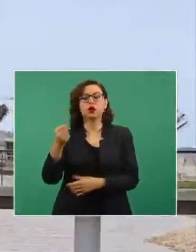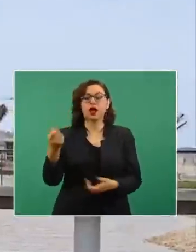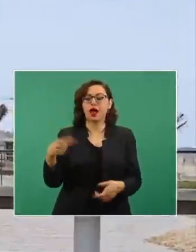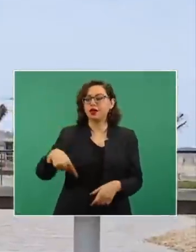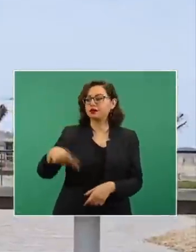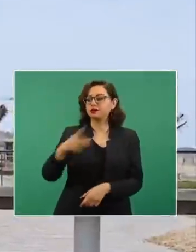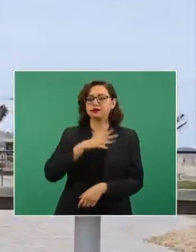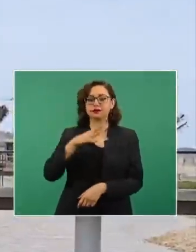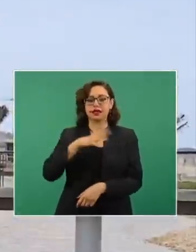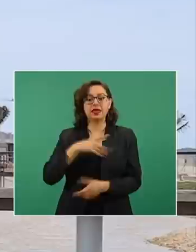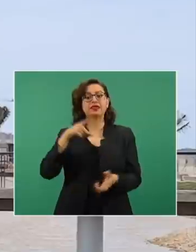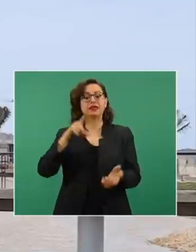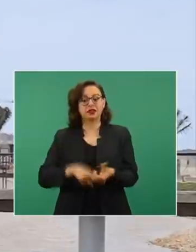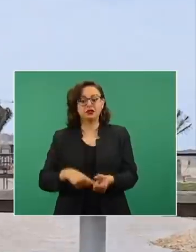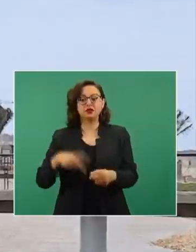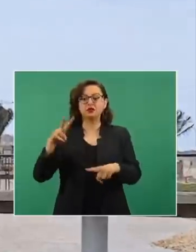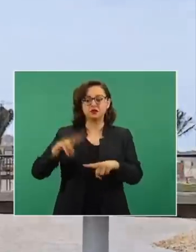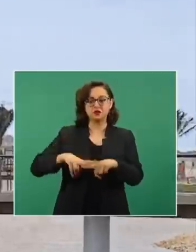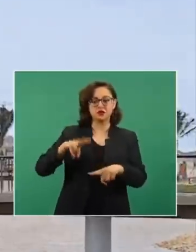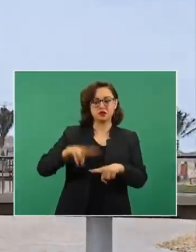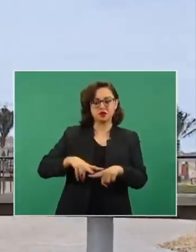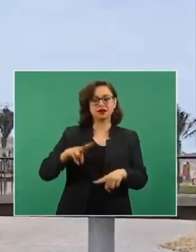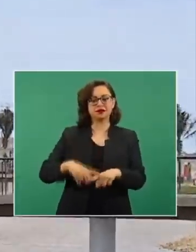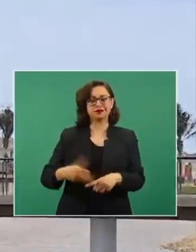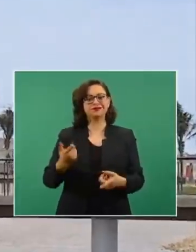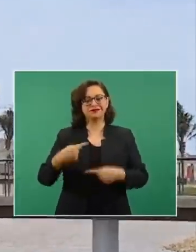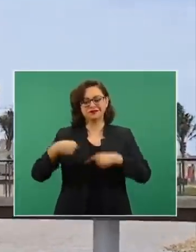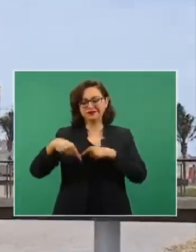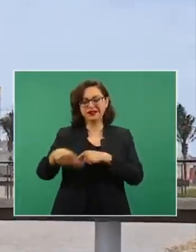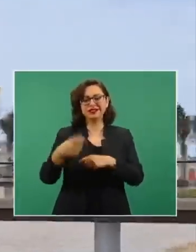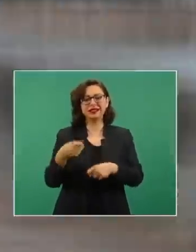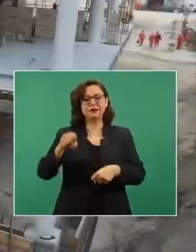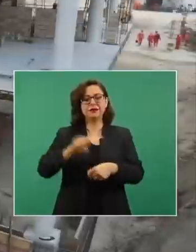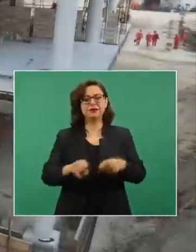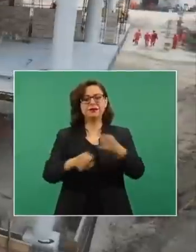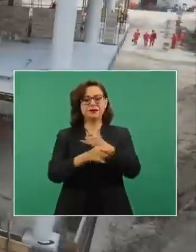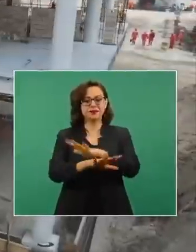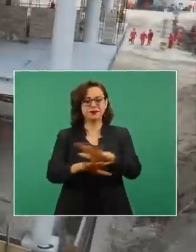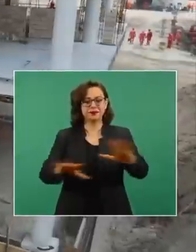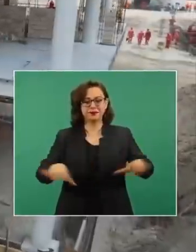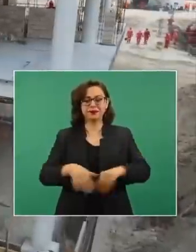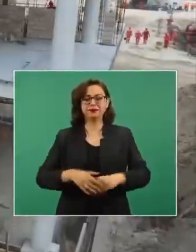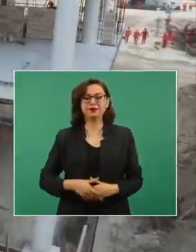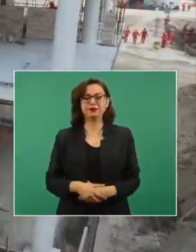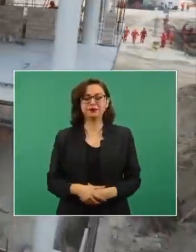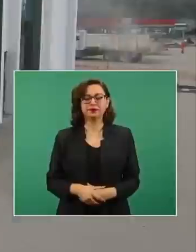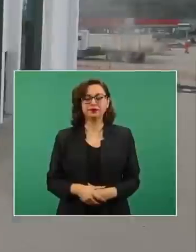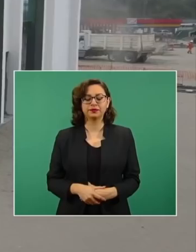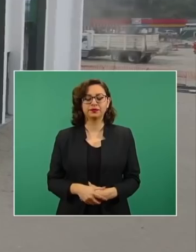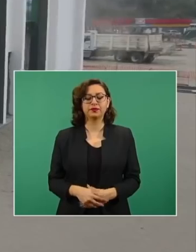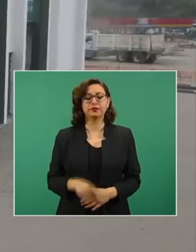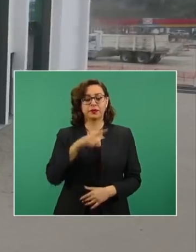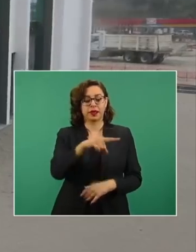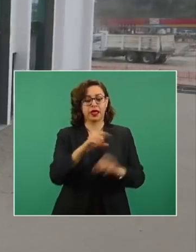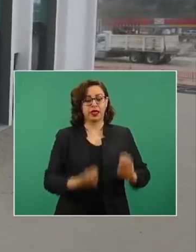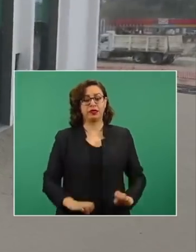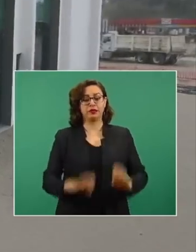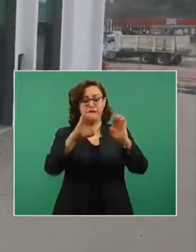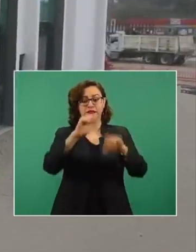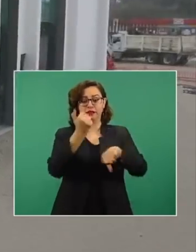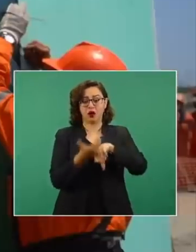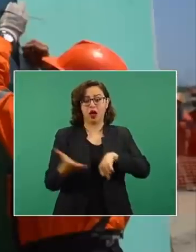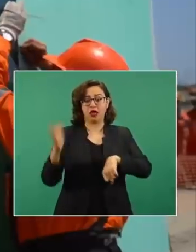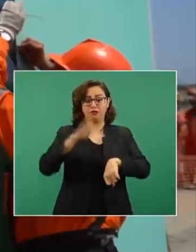parque interior de la refinería. Va el reporte de esta semana. Continúa el avance en el área de edificios administrativos